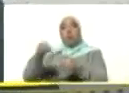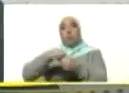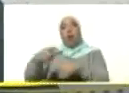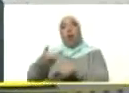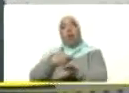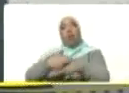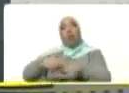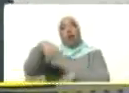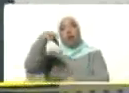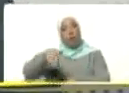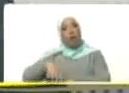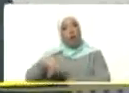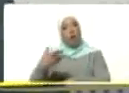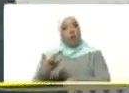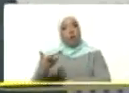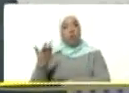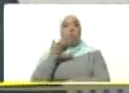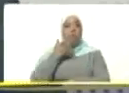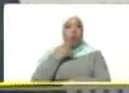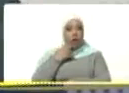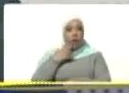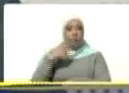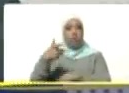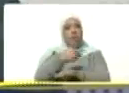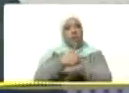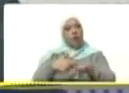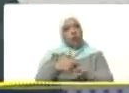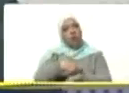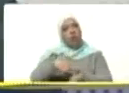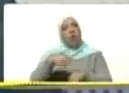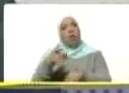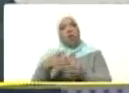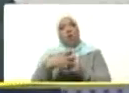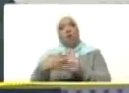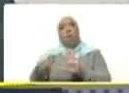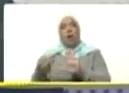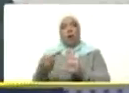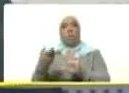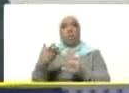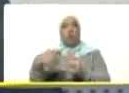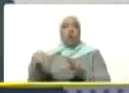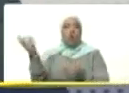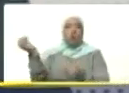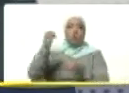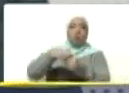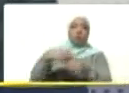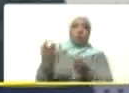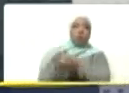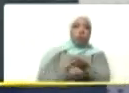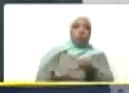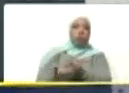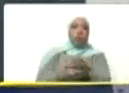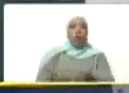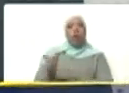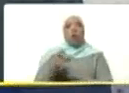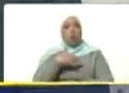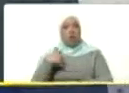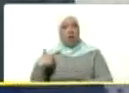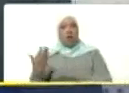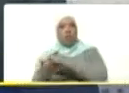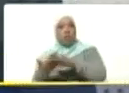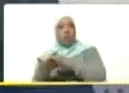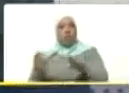the peaceful settlement of disputes, la solución pacífica de los conflictos, and the promotion of multilateralism, y